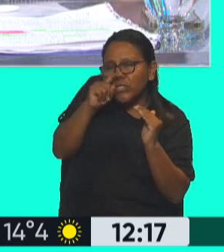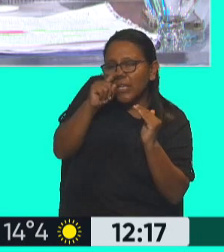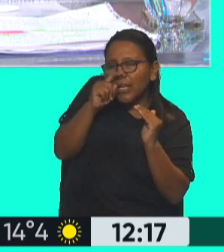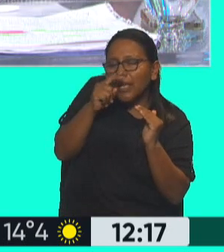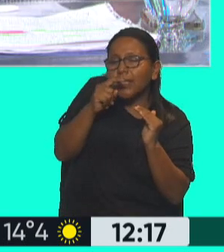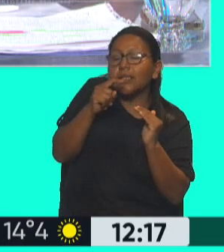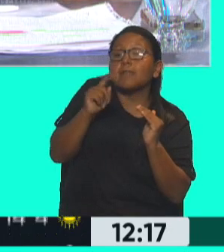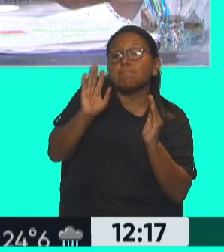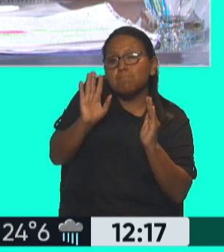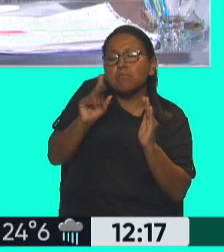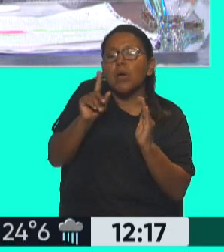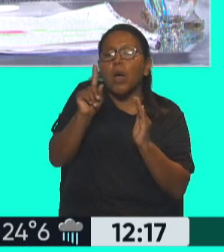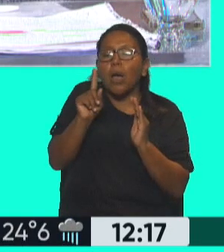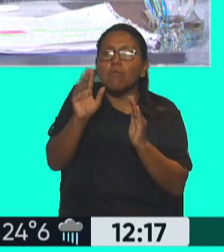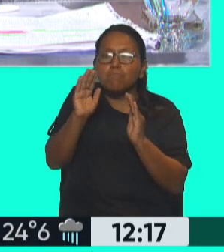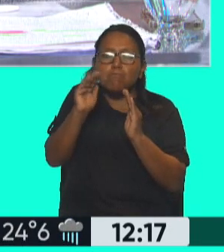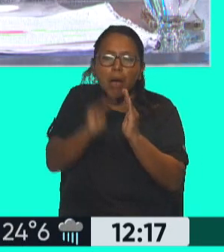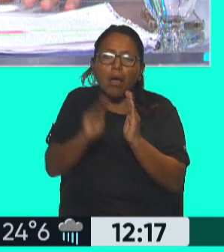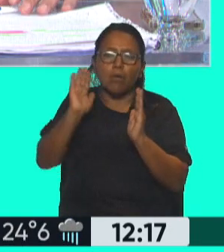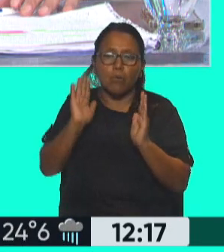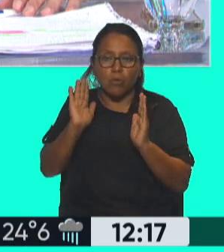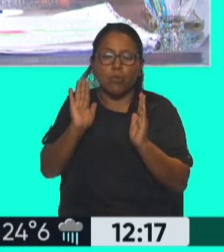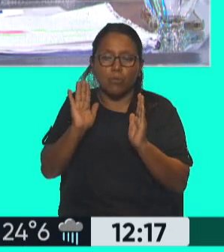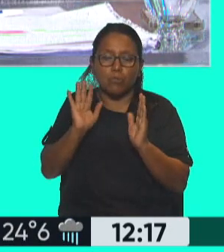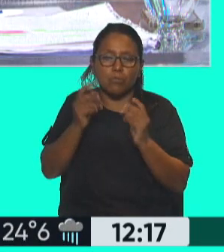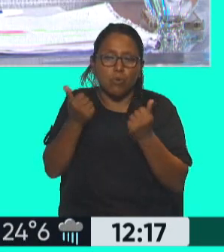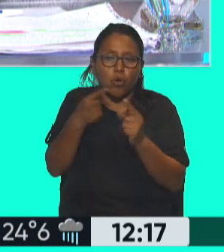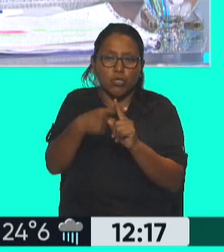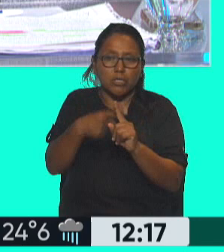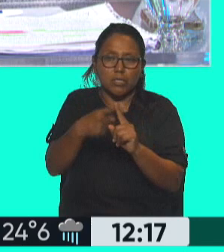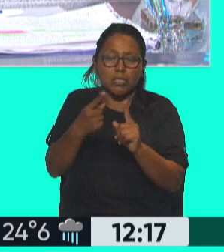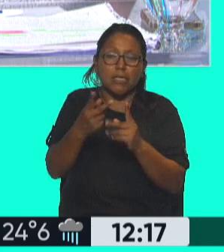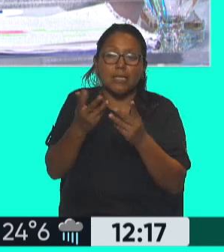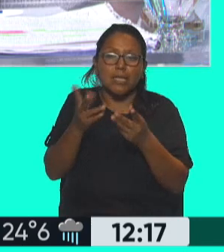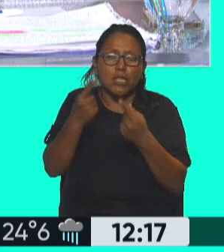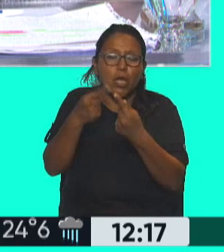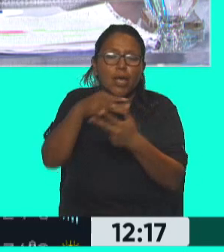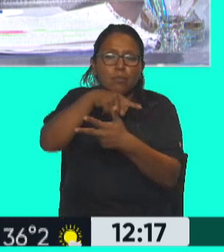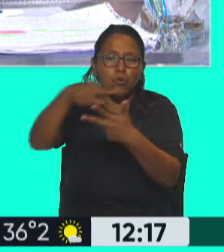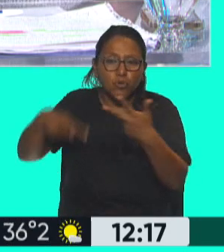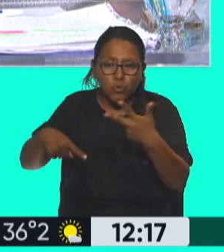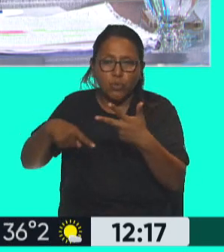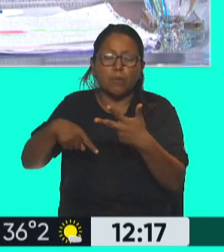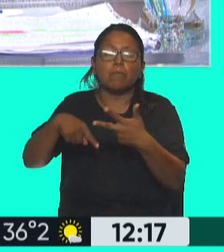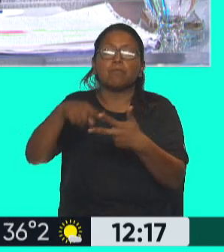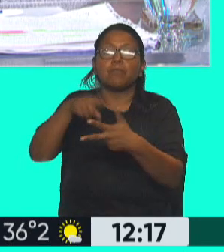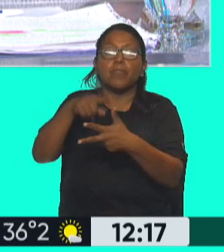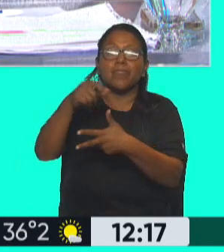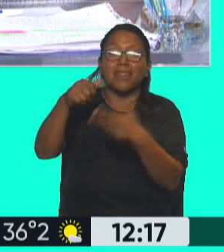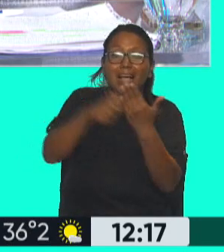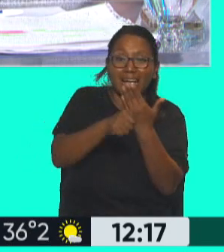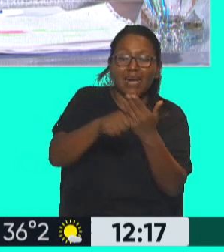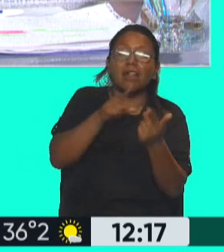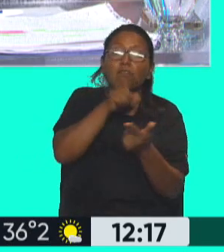mes anterior, a 1.8. Eso es un aspecto bastante positivo. Están incidiendo 3 rubros esenciales: la carne,